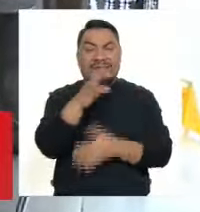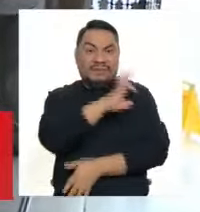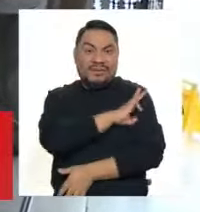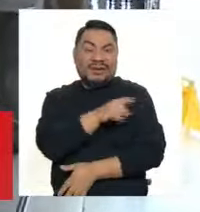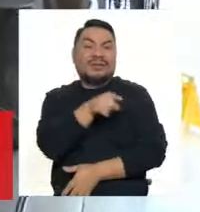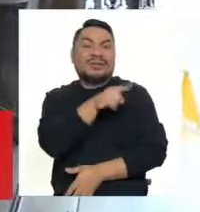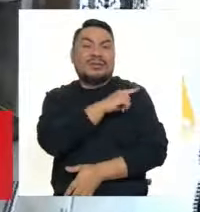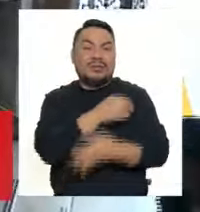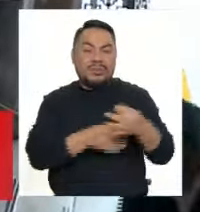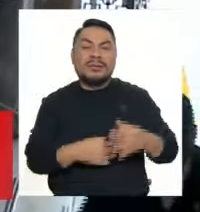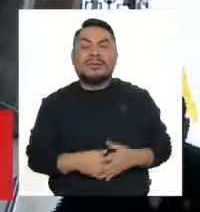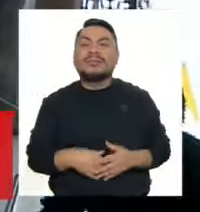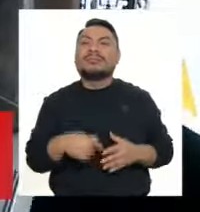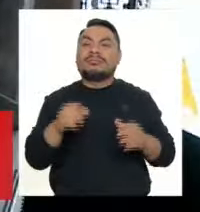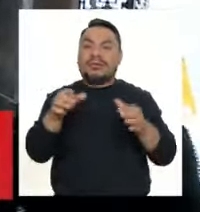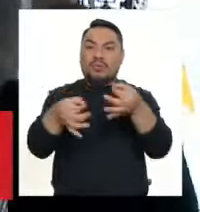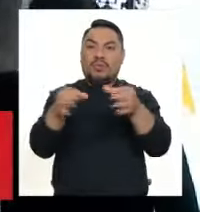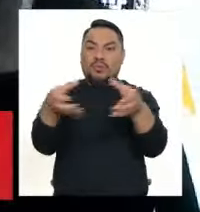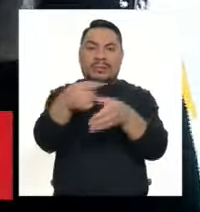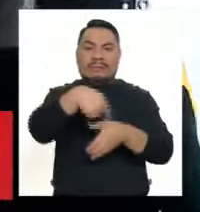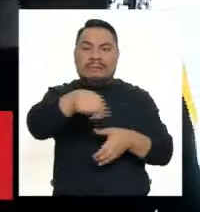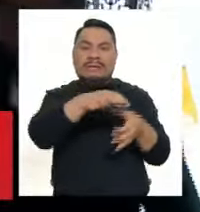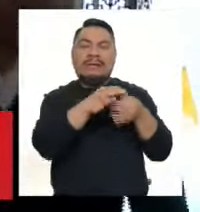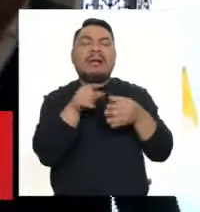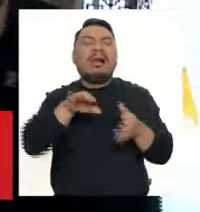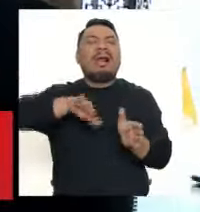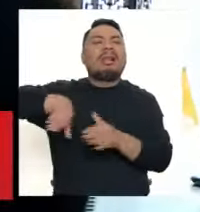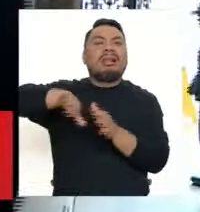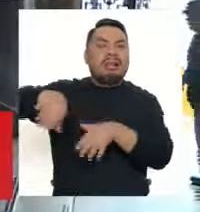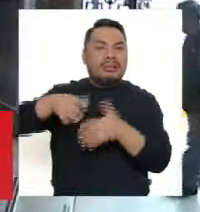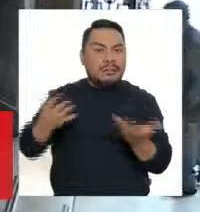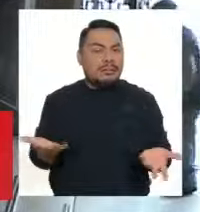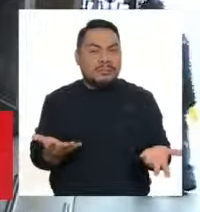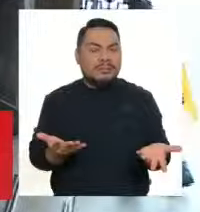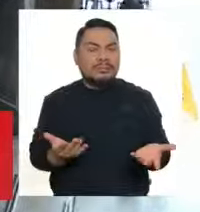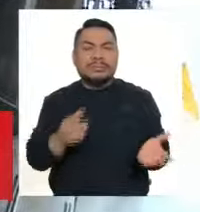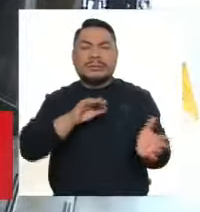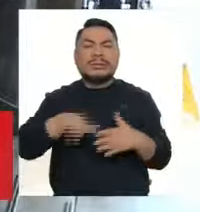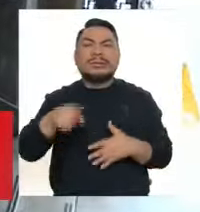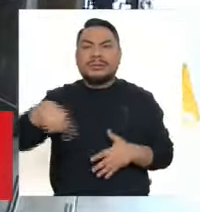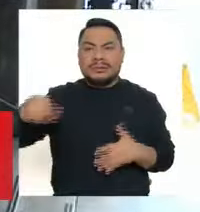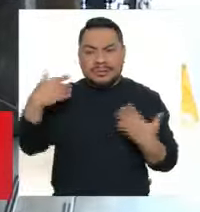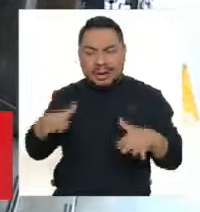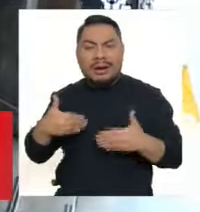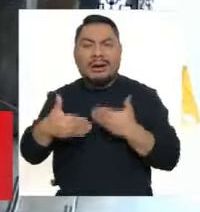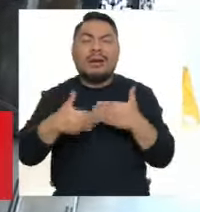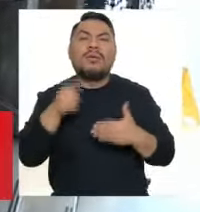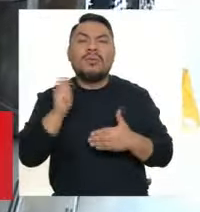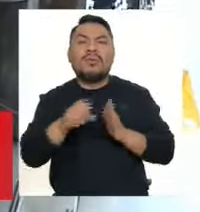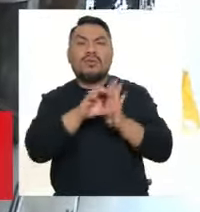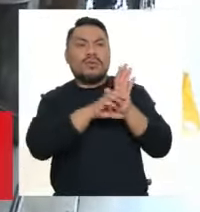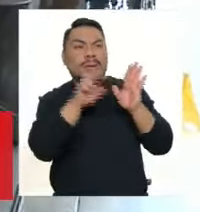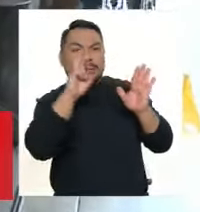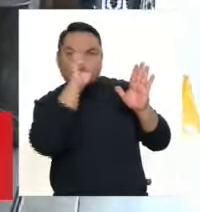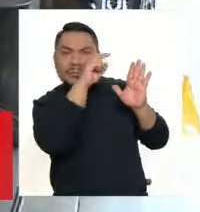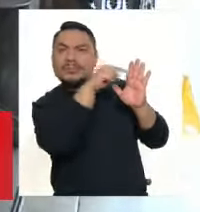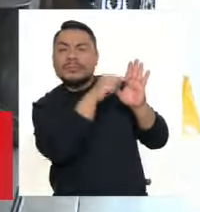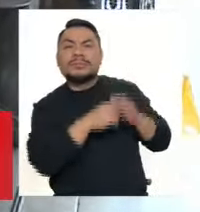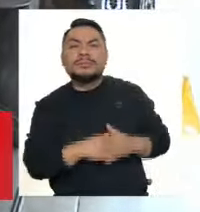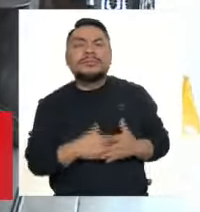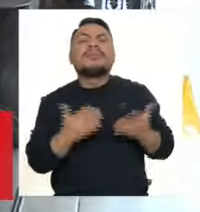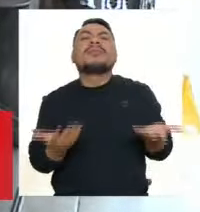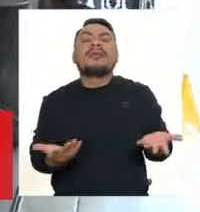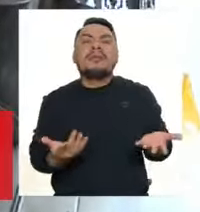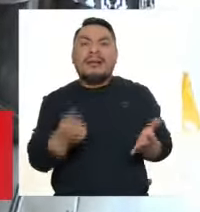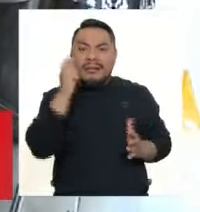la Junta Nacional de Justicia, el Poder Judicial pasan por encima sistemáticamente de los precedentes que establece el Tribunal Constitucional. Entonces yo me pregunto, ¿para qué